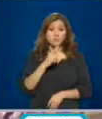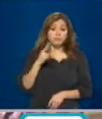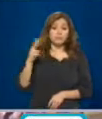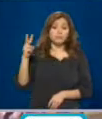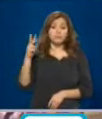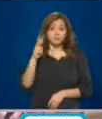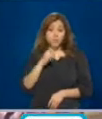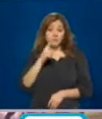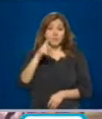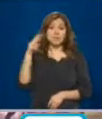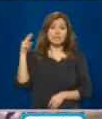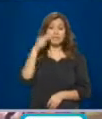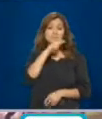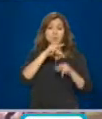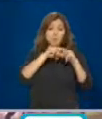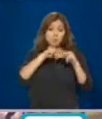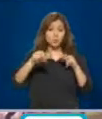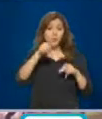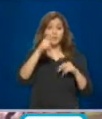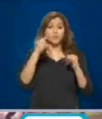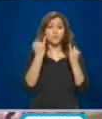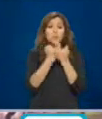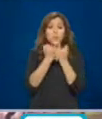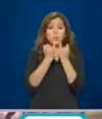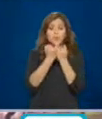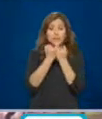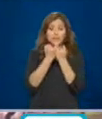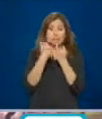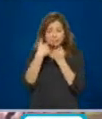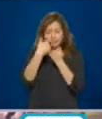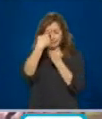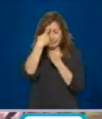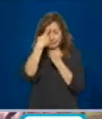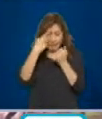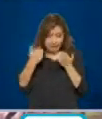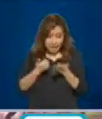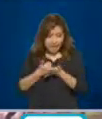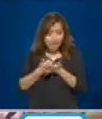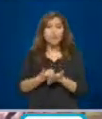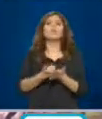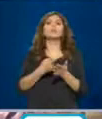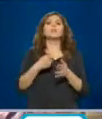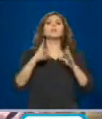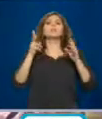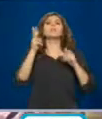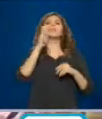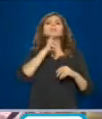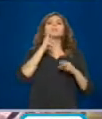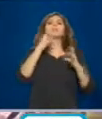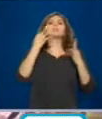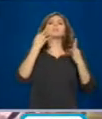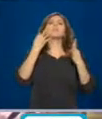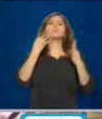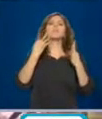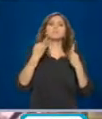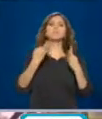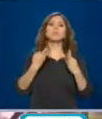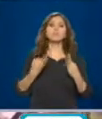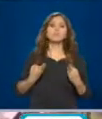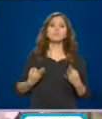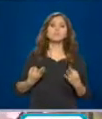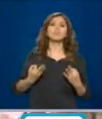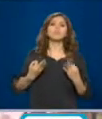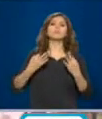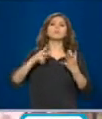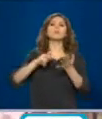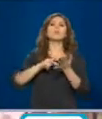muy pronto y tú tienes que salir de verdad en ese momento al rescate, respirando lentamente para que él vuelva a tener este